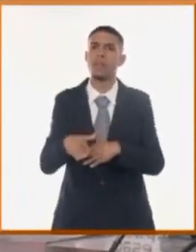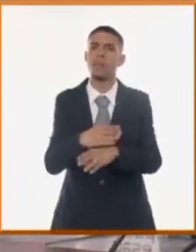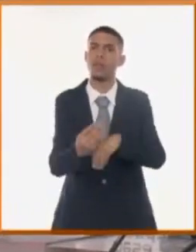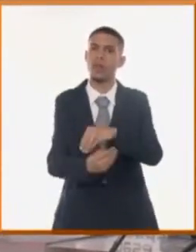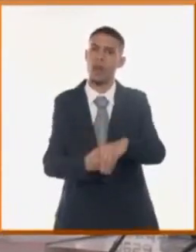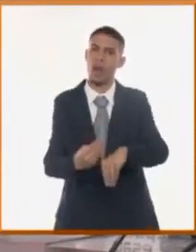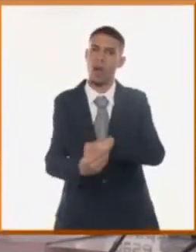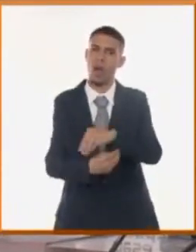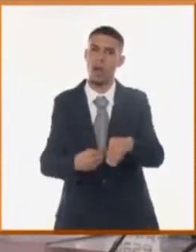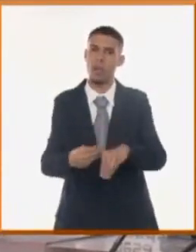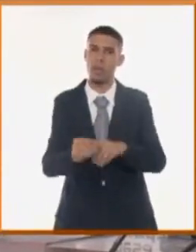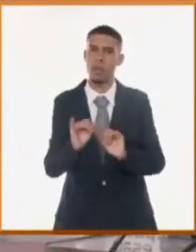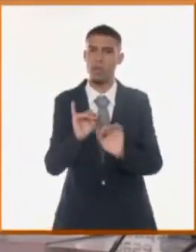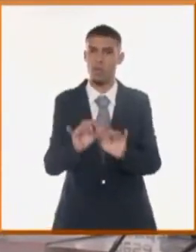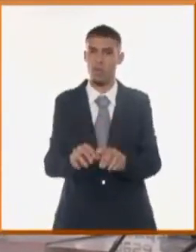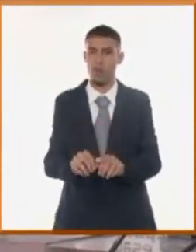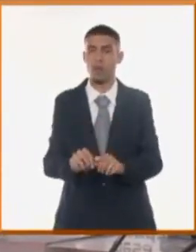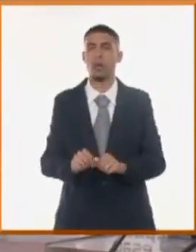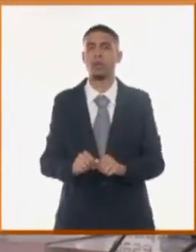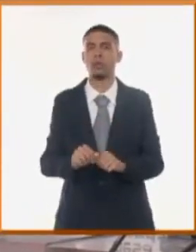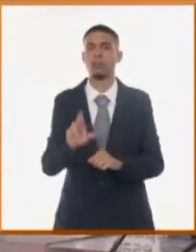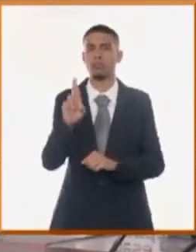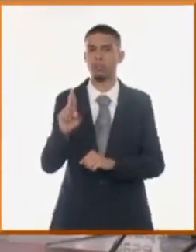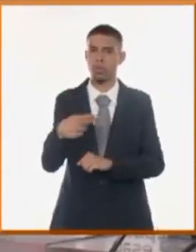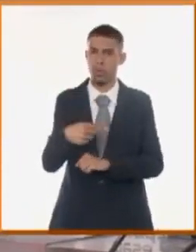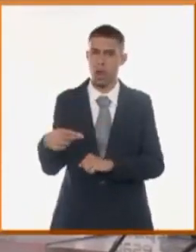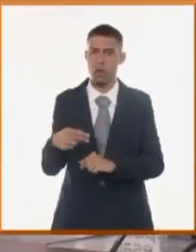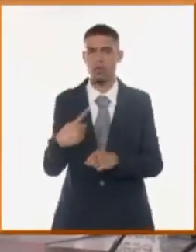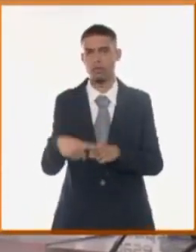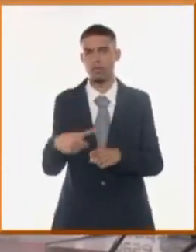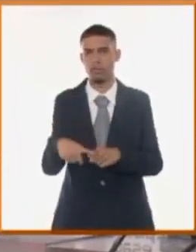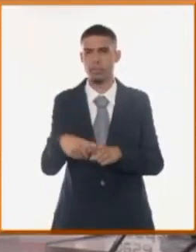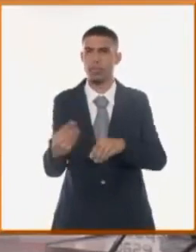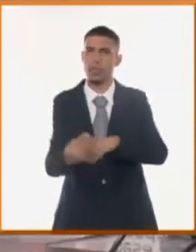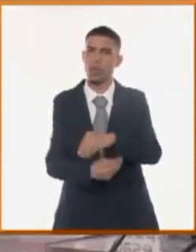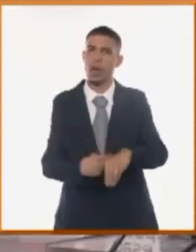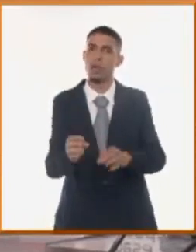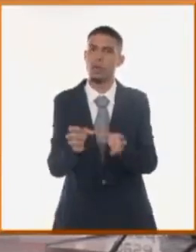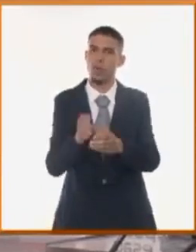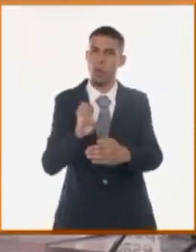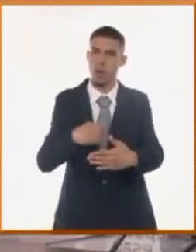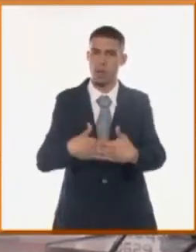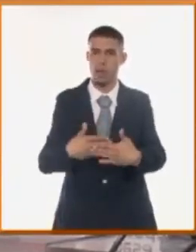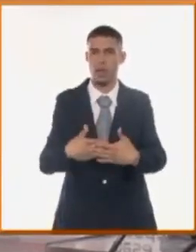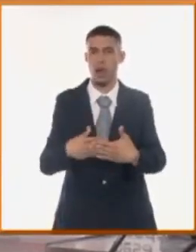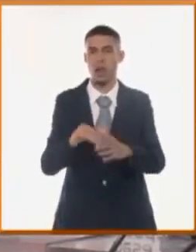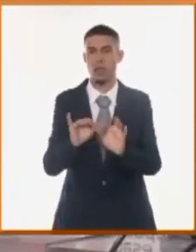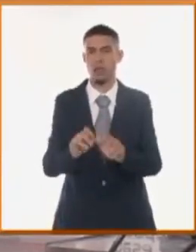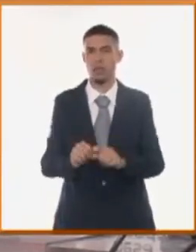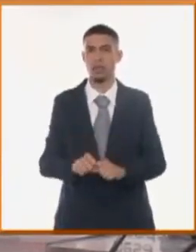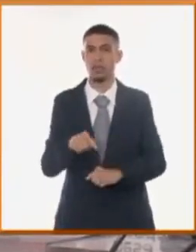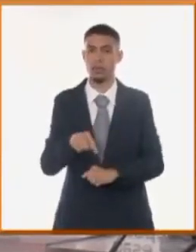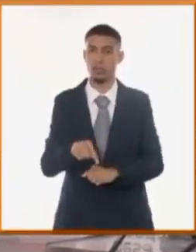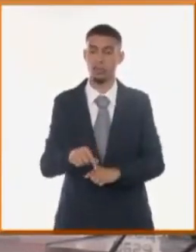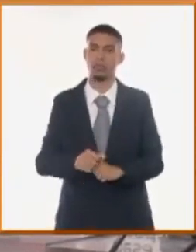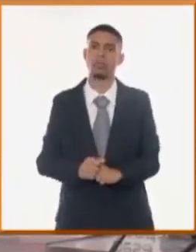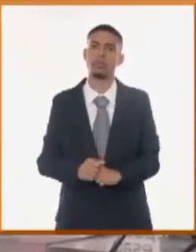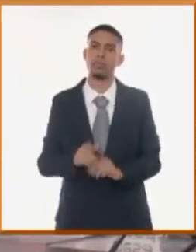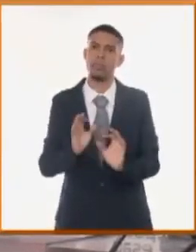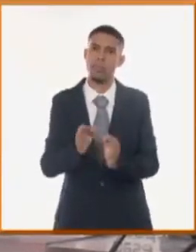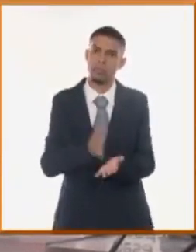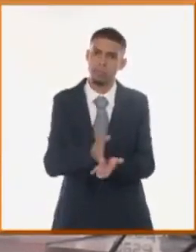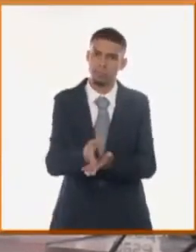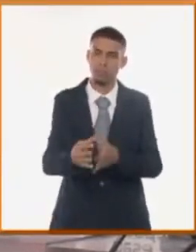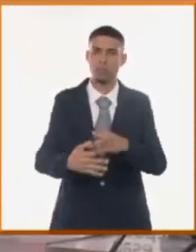el área de la gestión de los recursos humanos y la innovación tiene este grupo empresarial, y hoy queremos acercarnos un poco